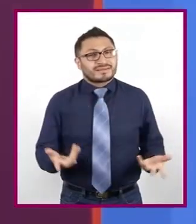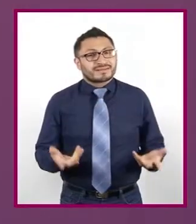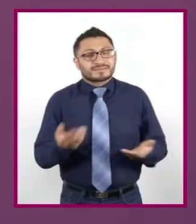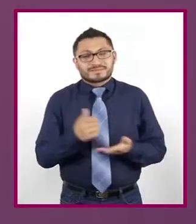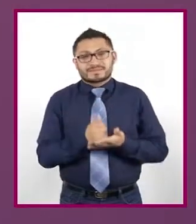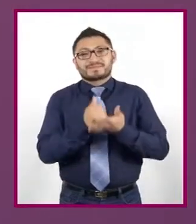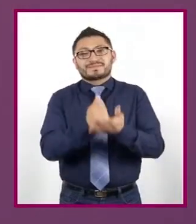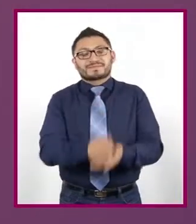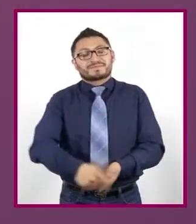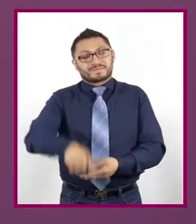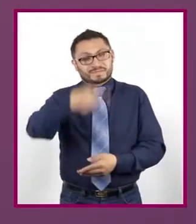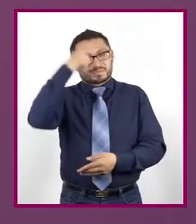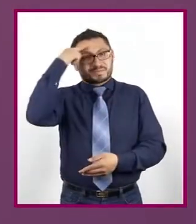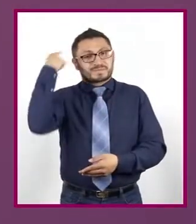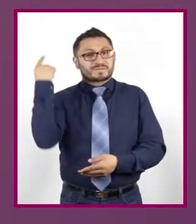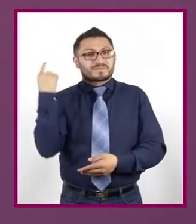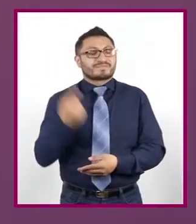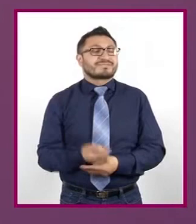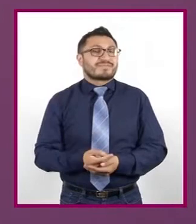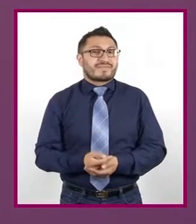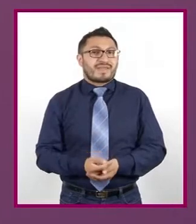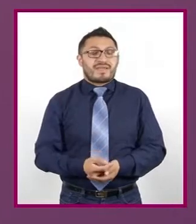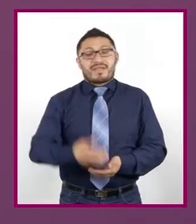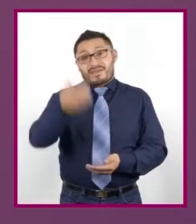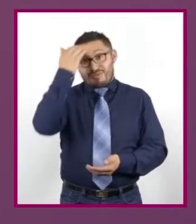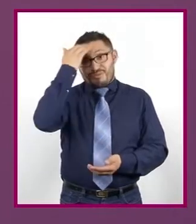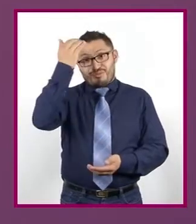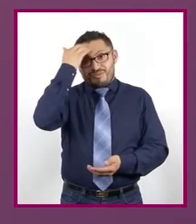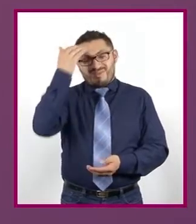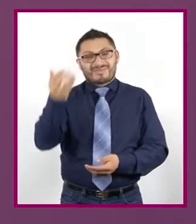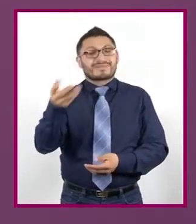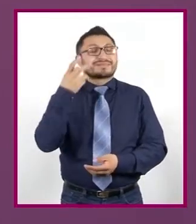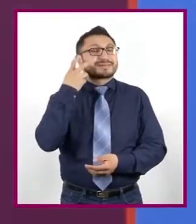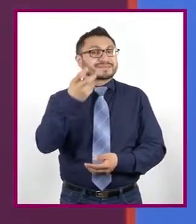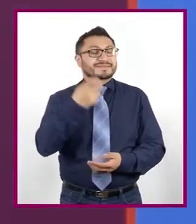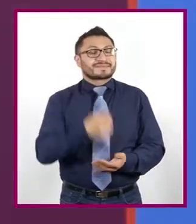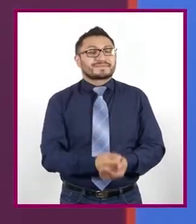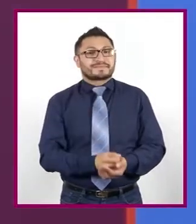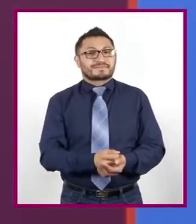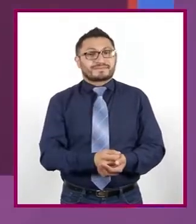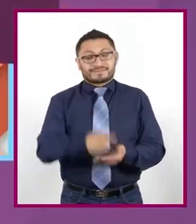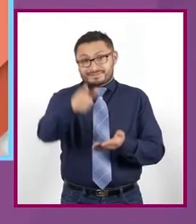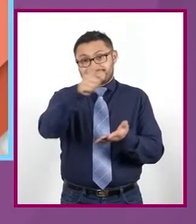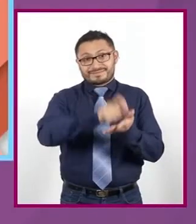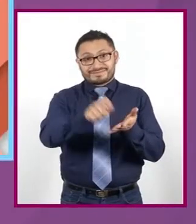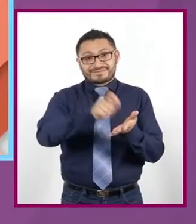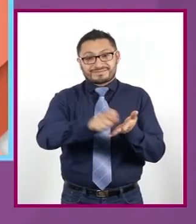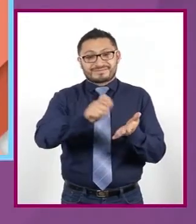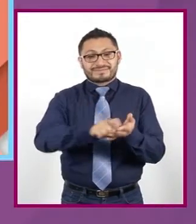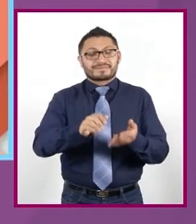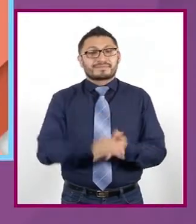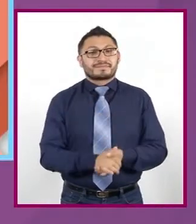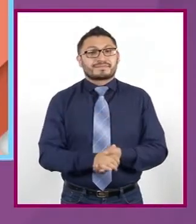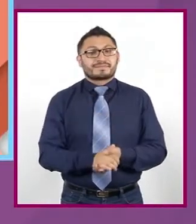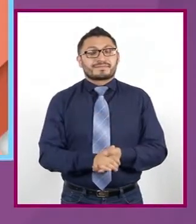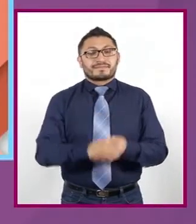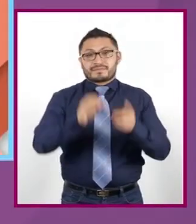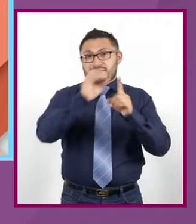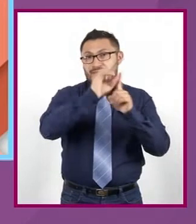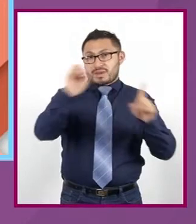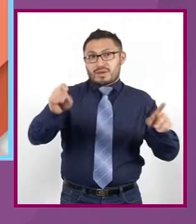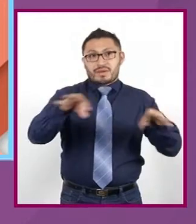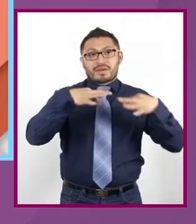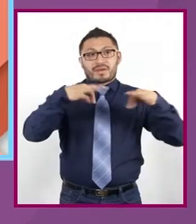hará más fácil para familiarizarnos con ello. A tomar nota. Estructura de los